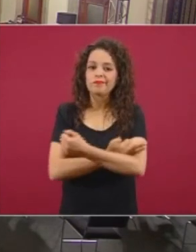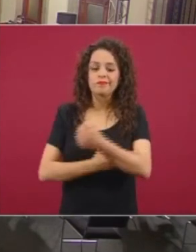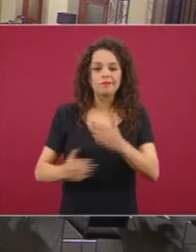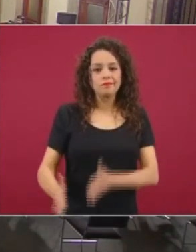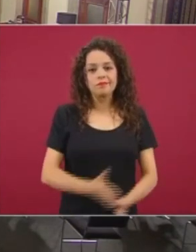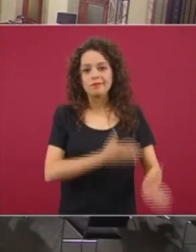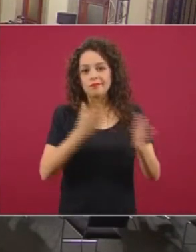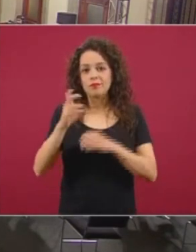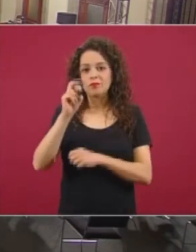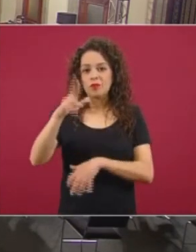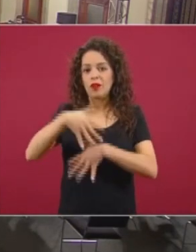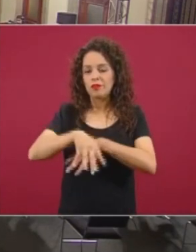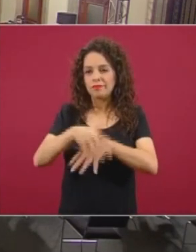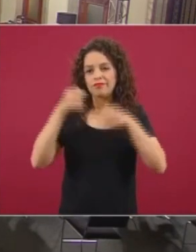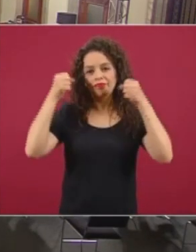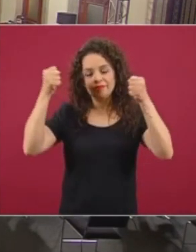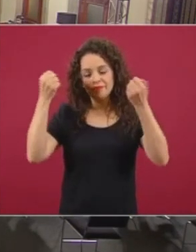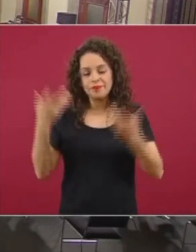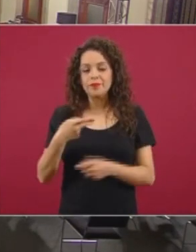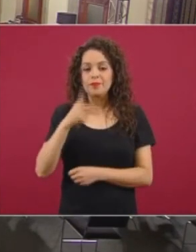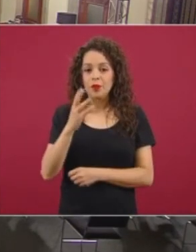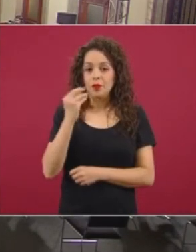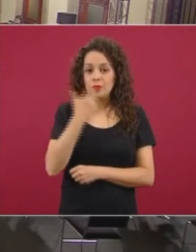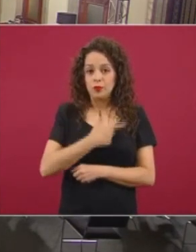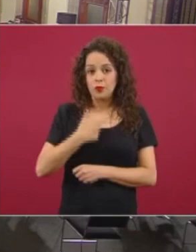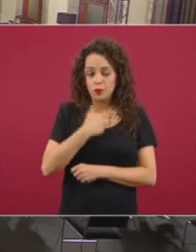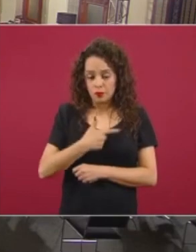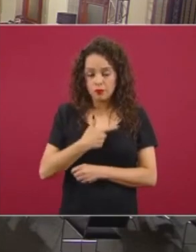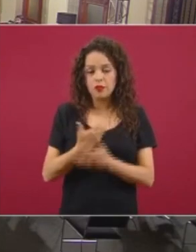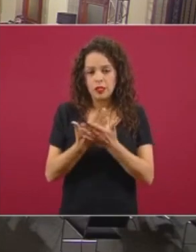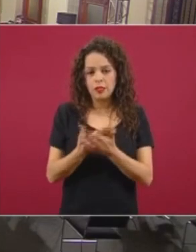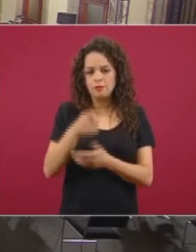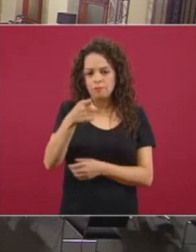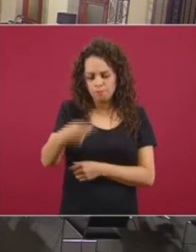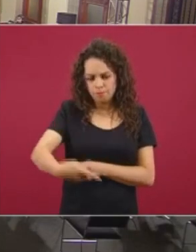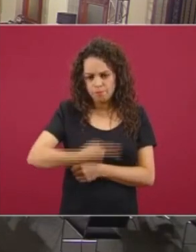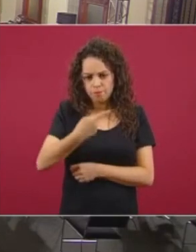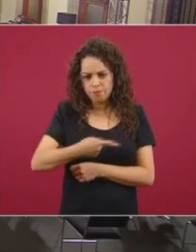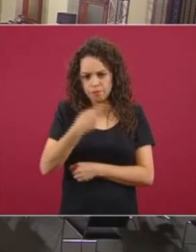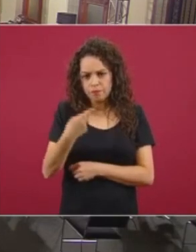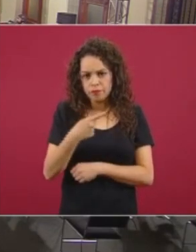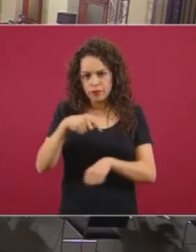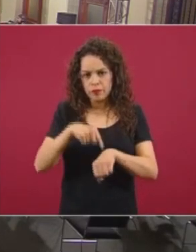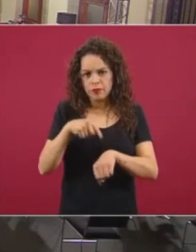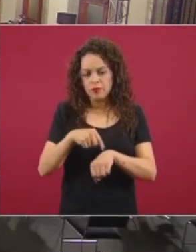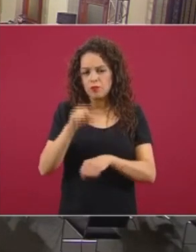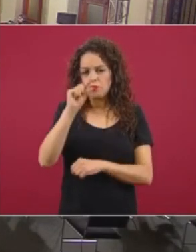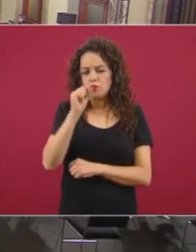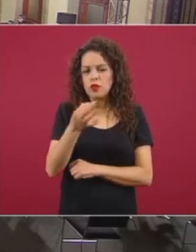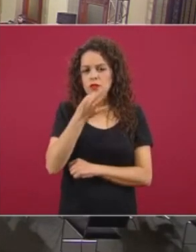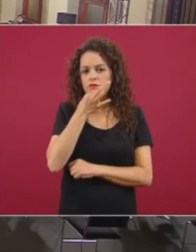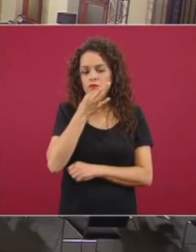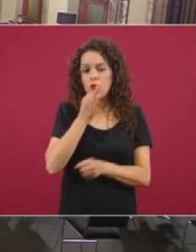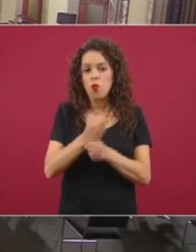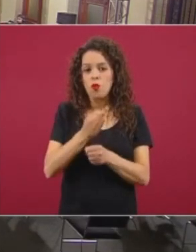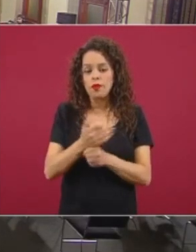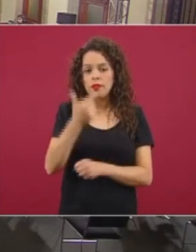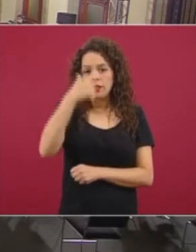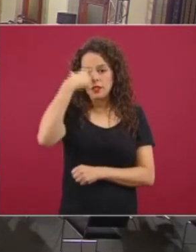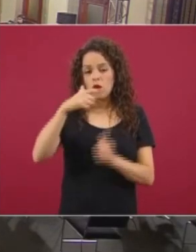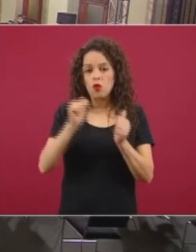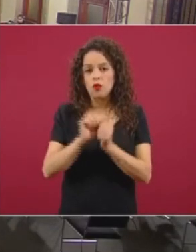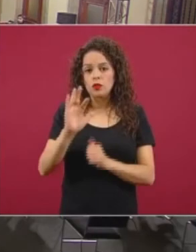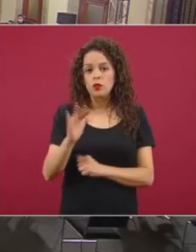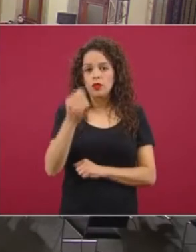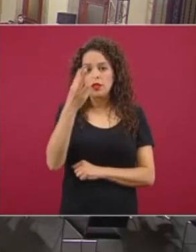supuesto estamos gustosos de recibir sus preguntas. Nos quedan unos pocos minutos, son las 19:53.